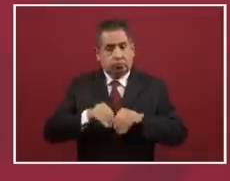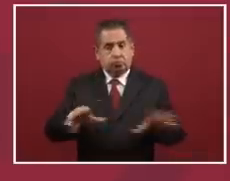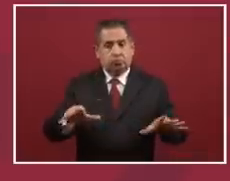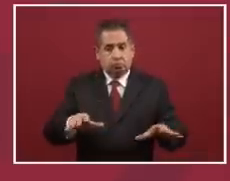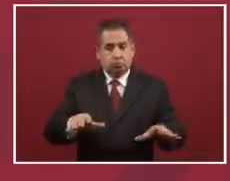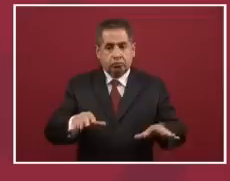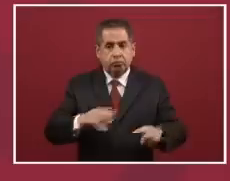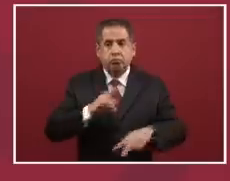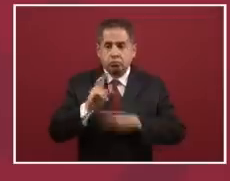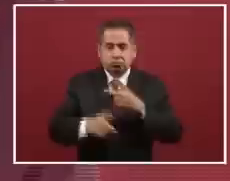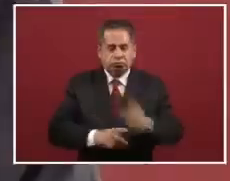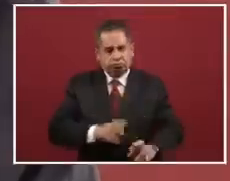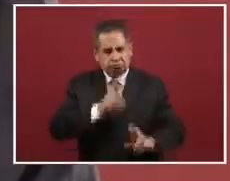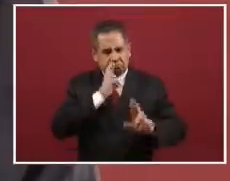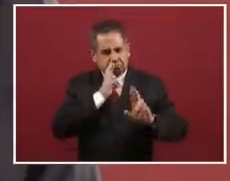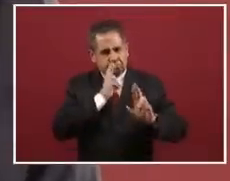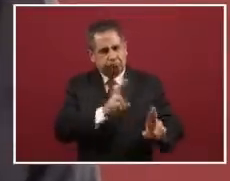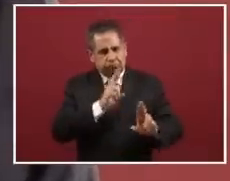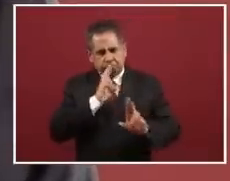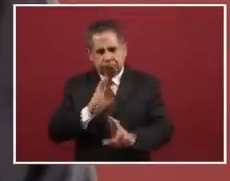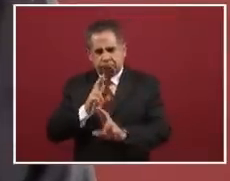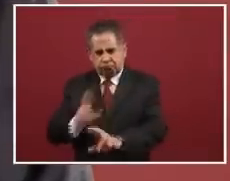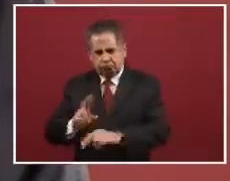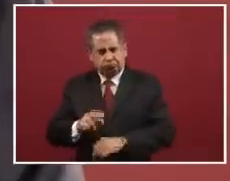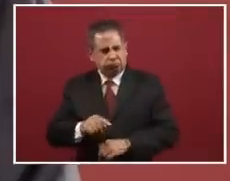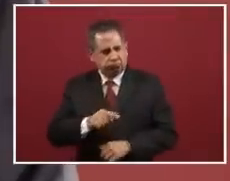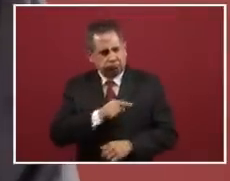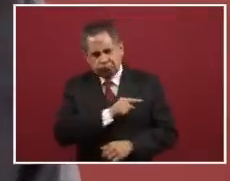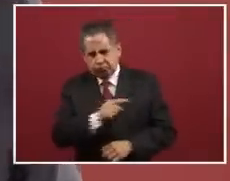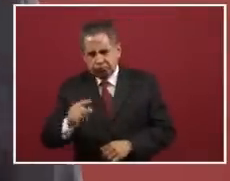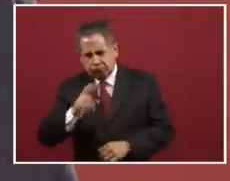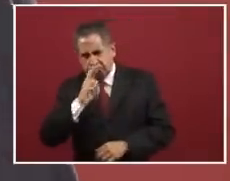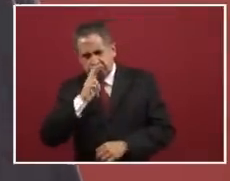porque les voy a contestar a los